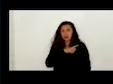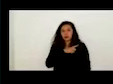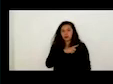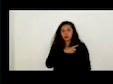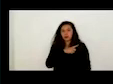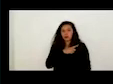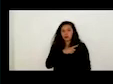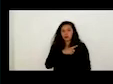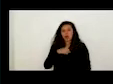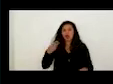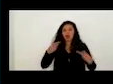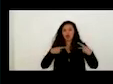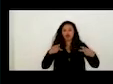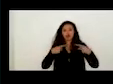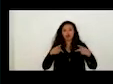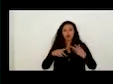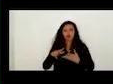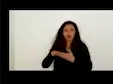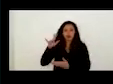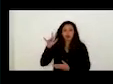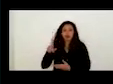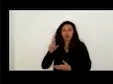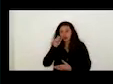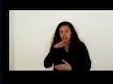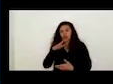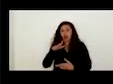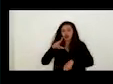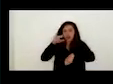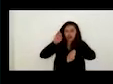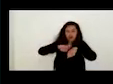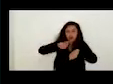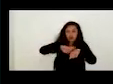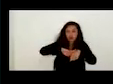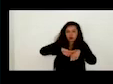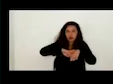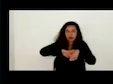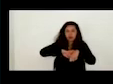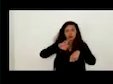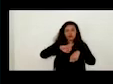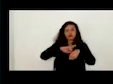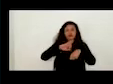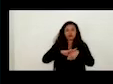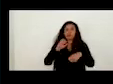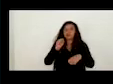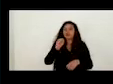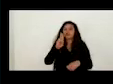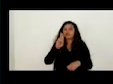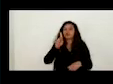de la gente, incluso en farmacias, se agotaron los suplementos y